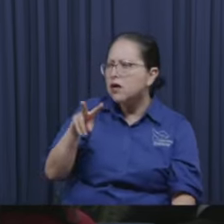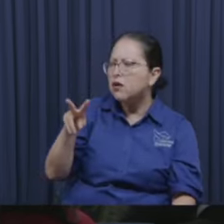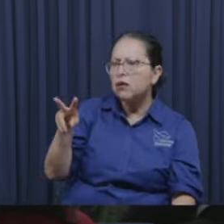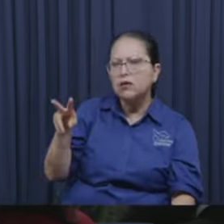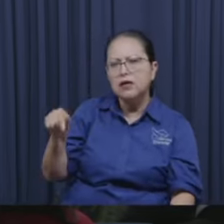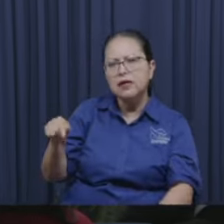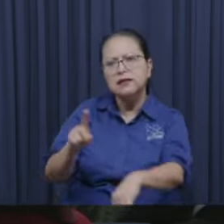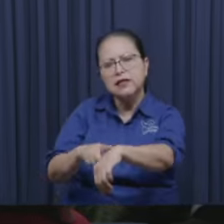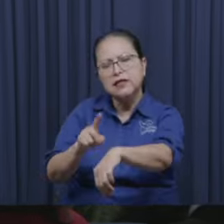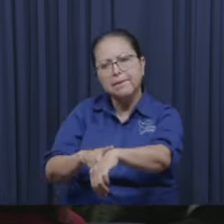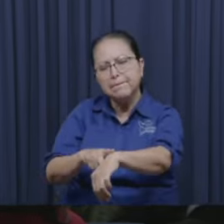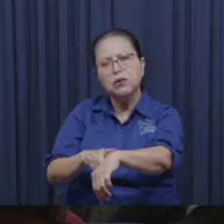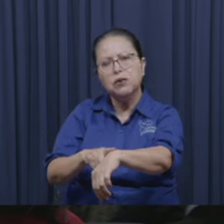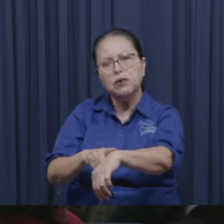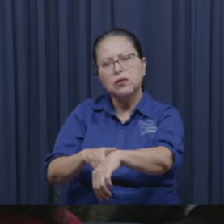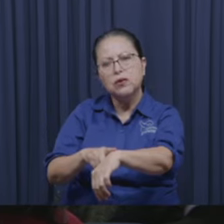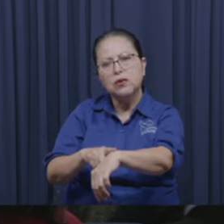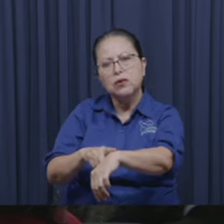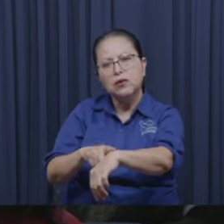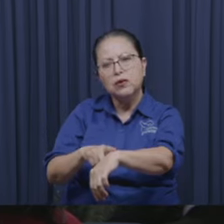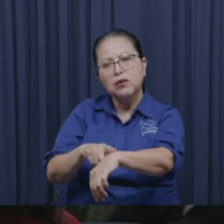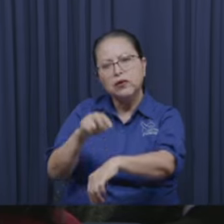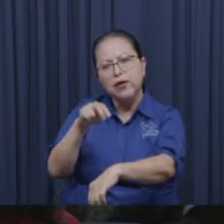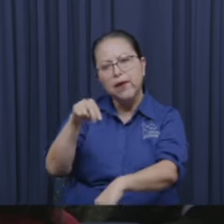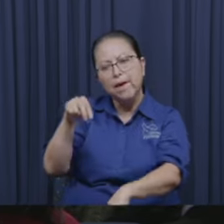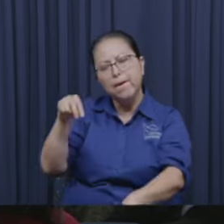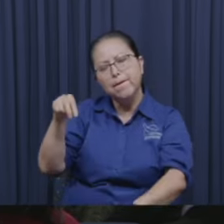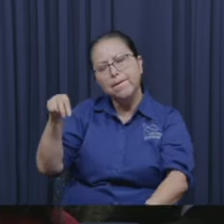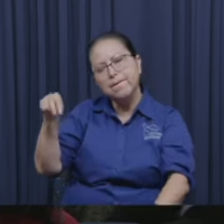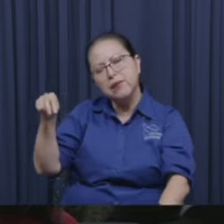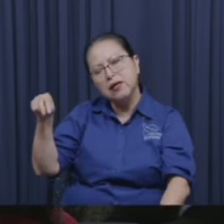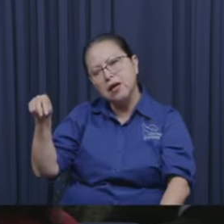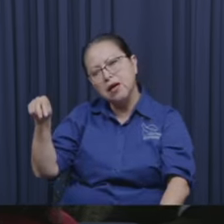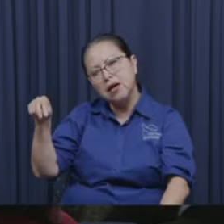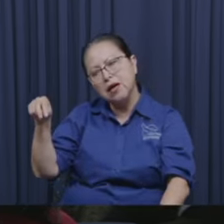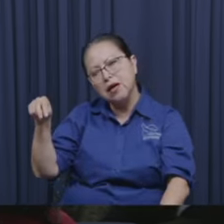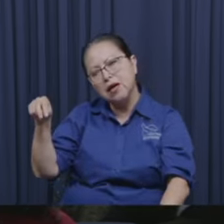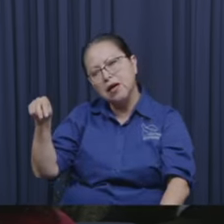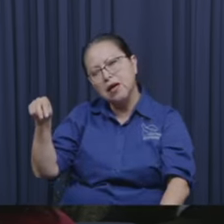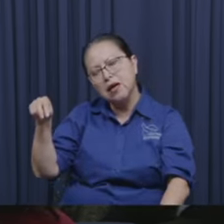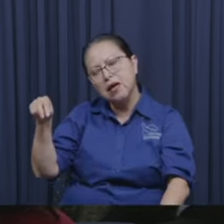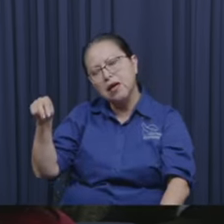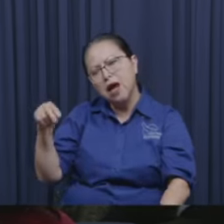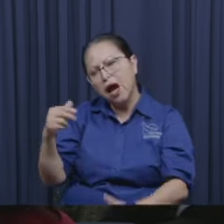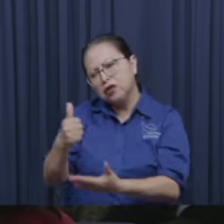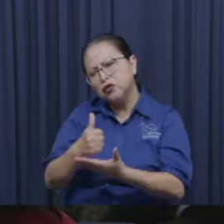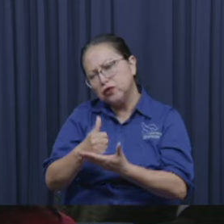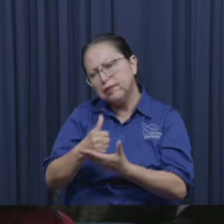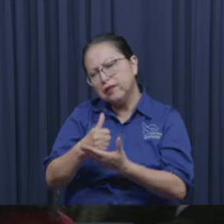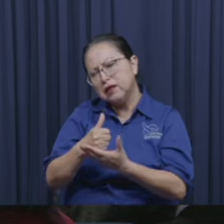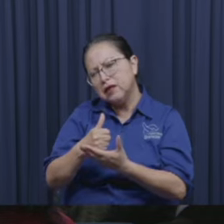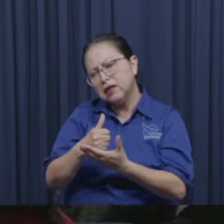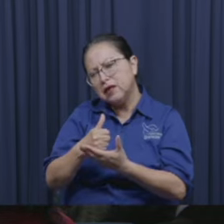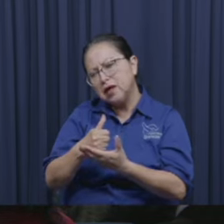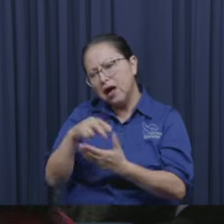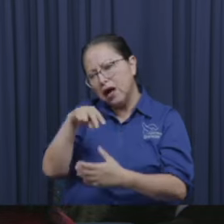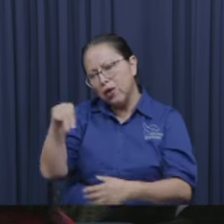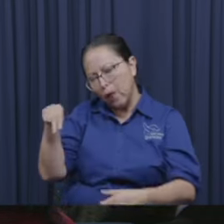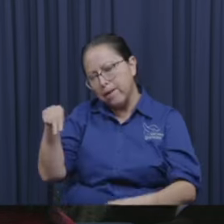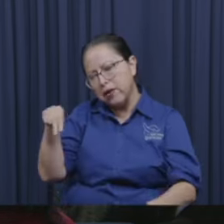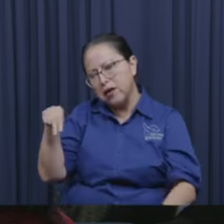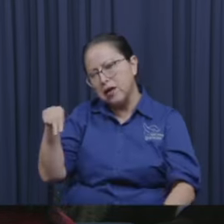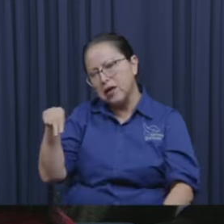tiempo se le debería de llamar Ay no sé cómo lo podemos bautizar tal vez usted me ayuda para para bautizarlo pero